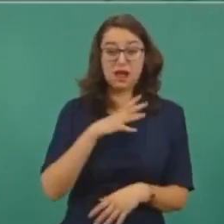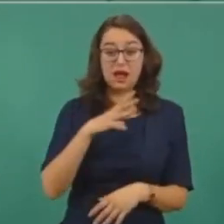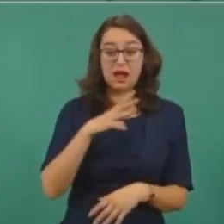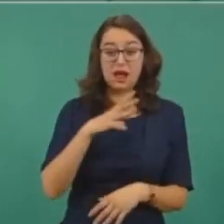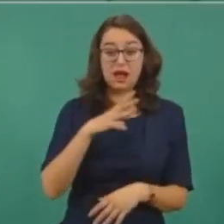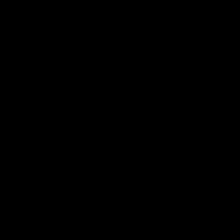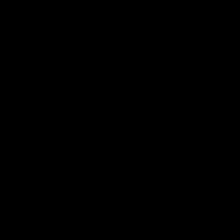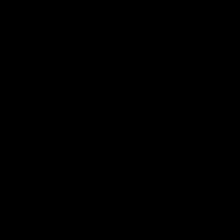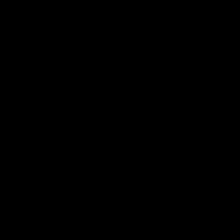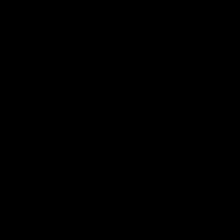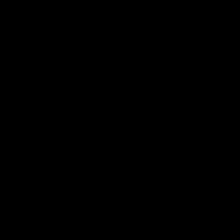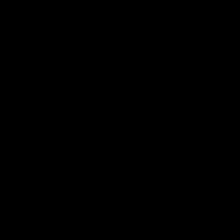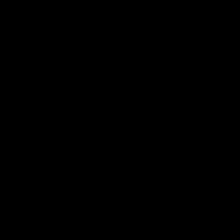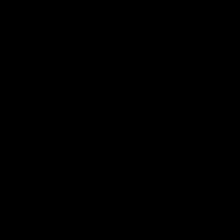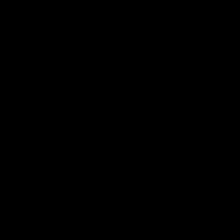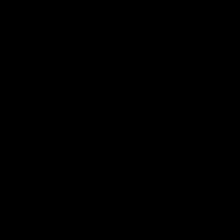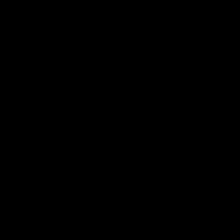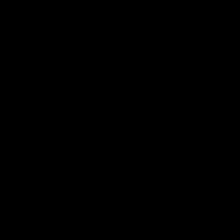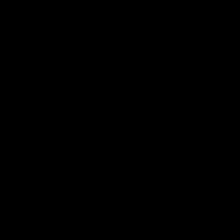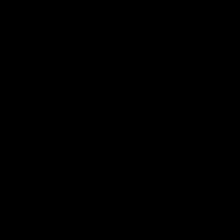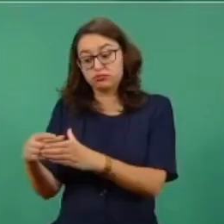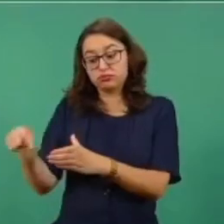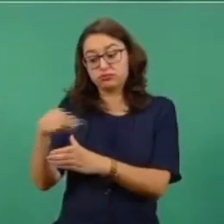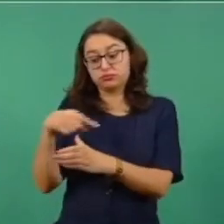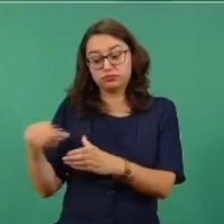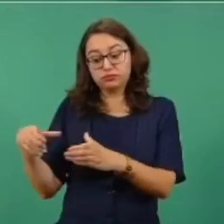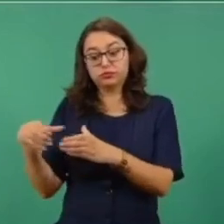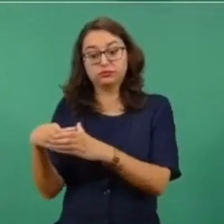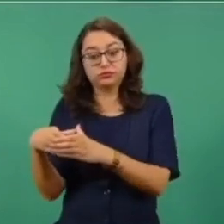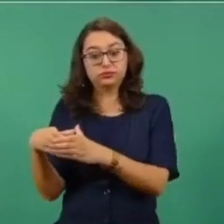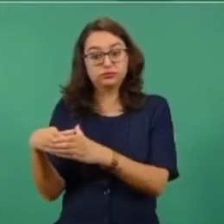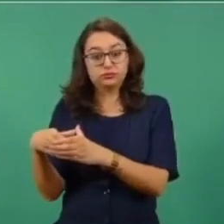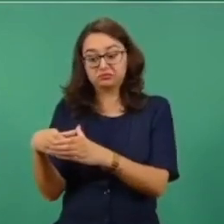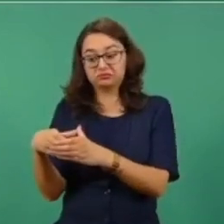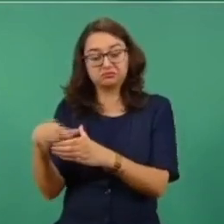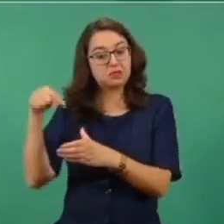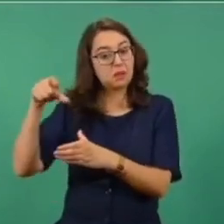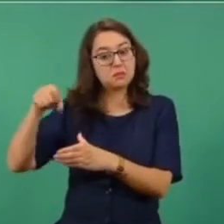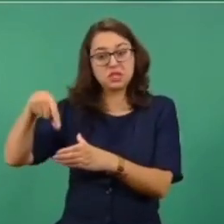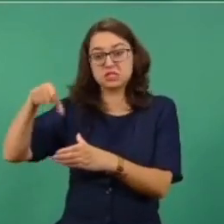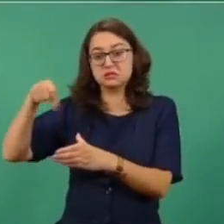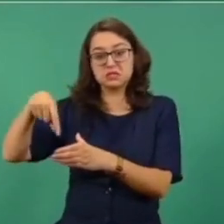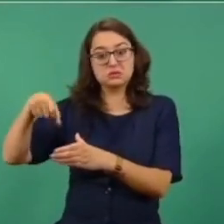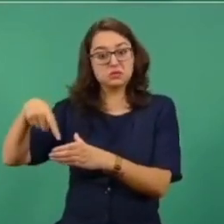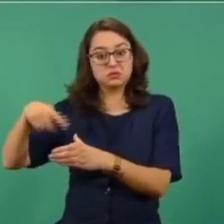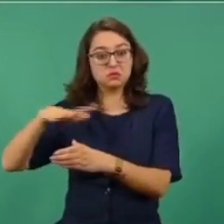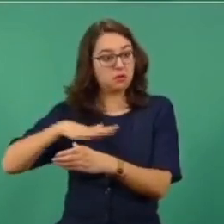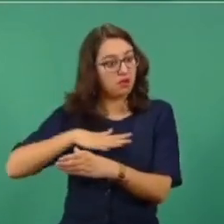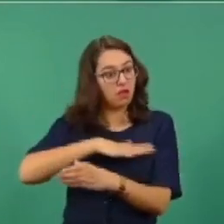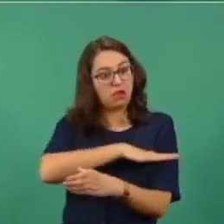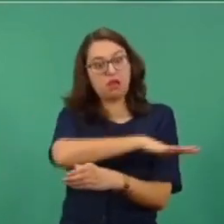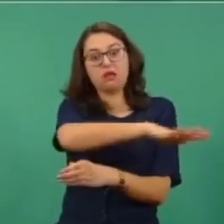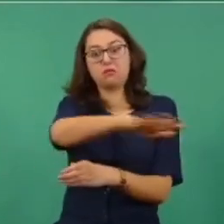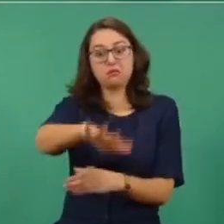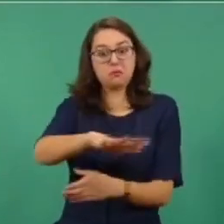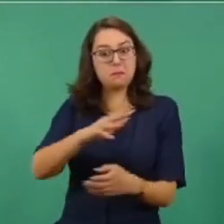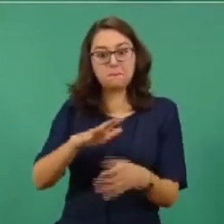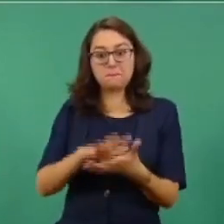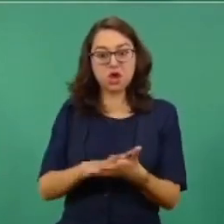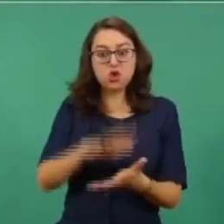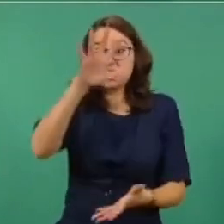pero hay de esos millones, la mayoría no conoce a sus representantes.